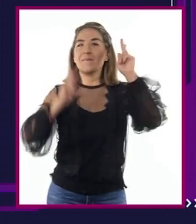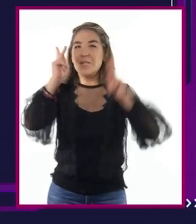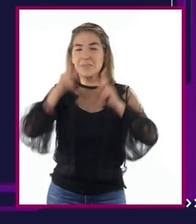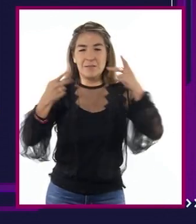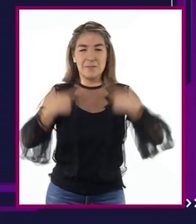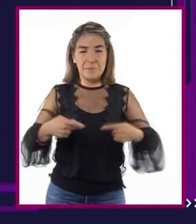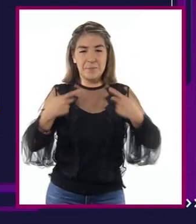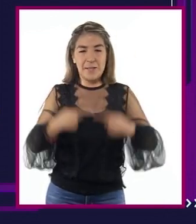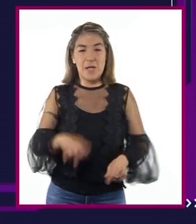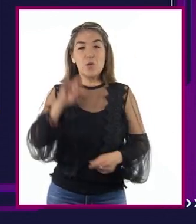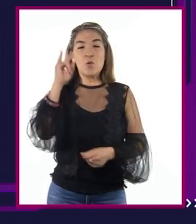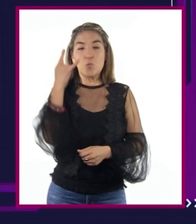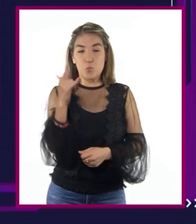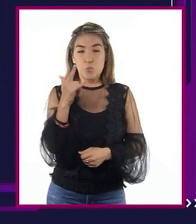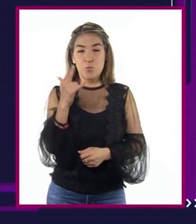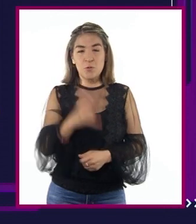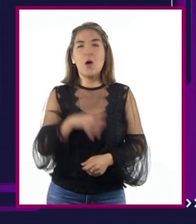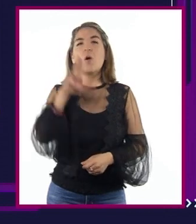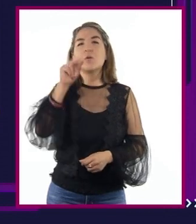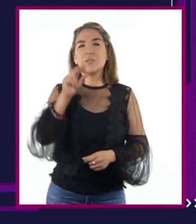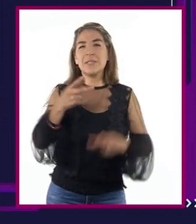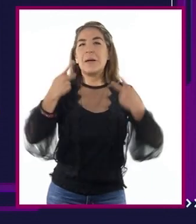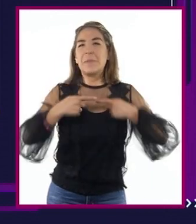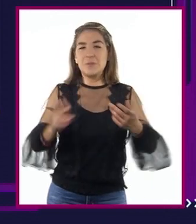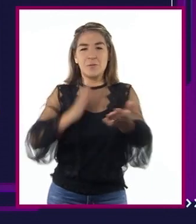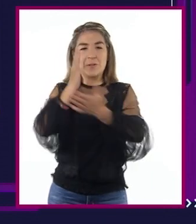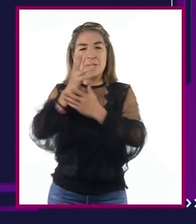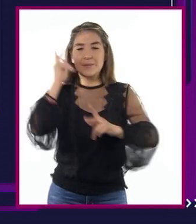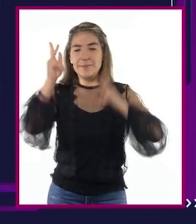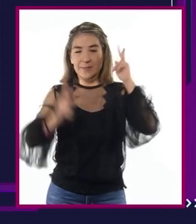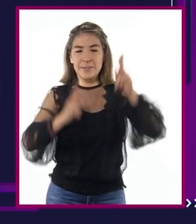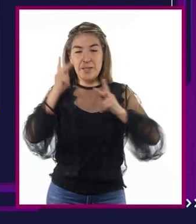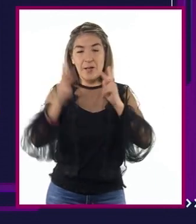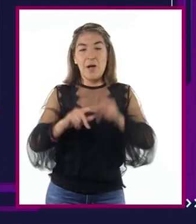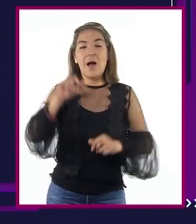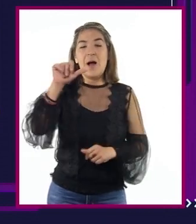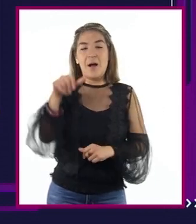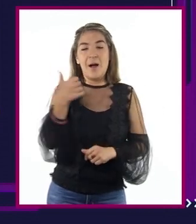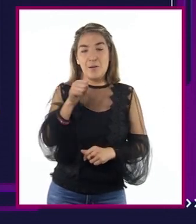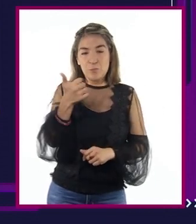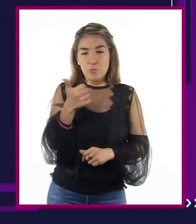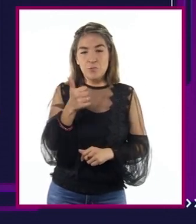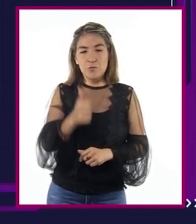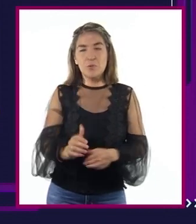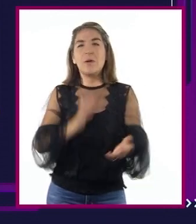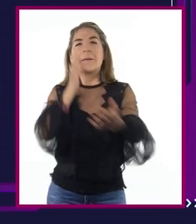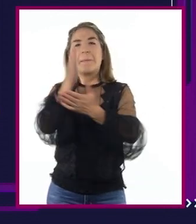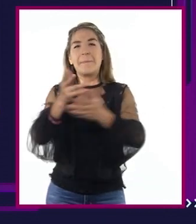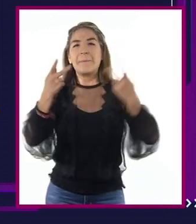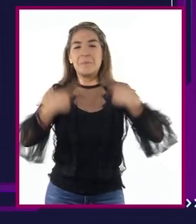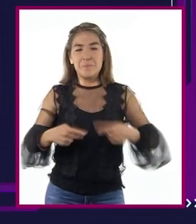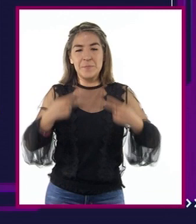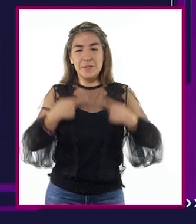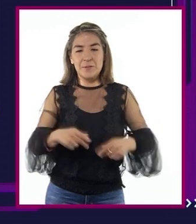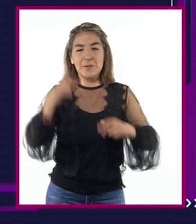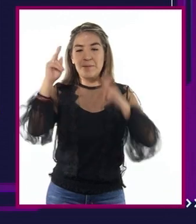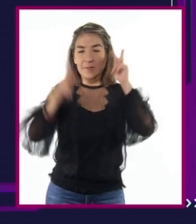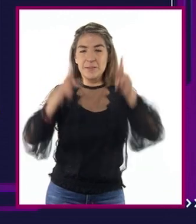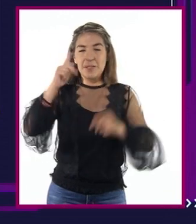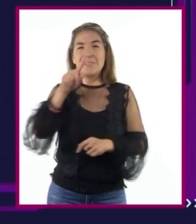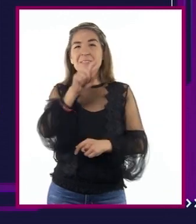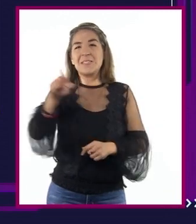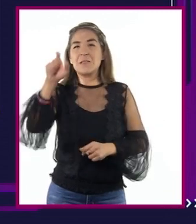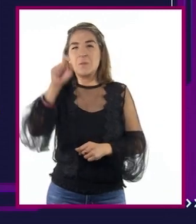En julio, asistieron 80 visitantes. En el octavo mes del año, la asistencia fue de